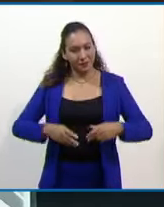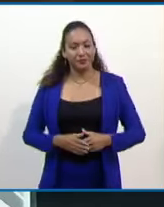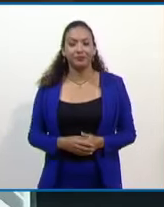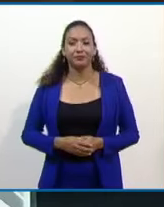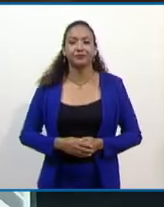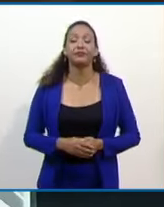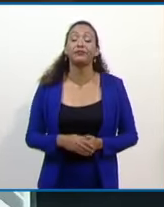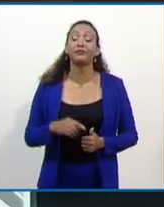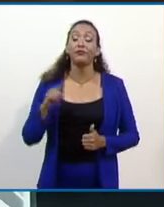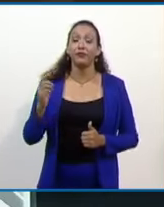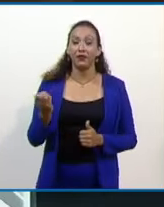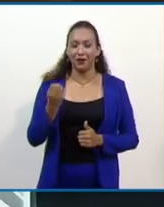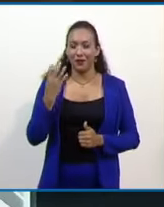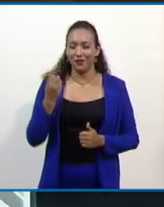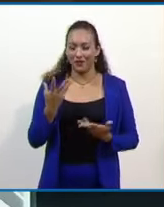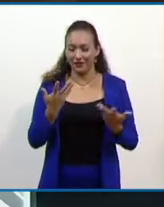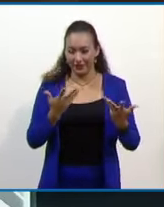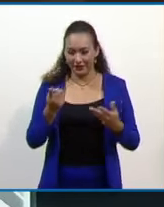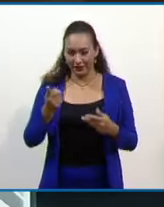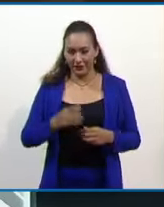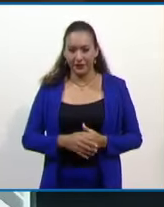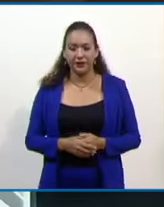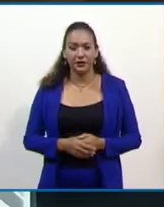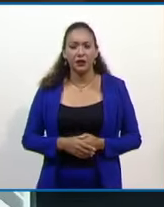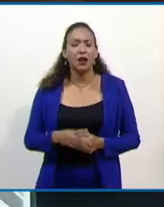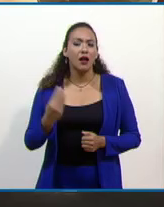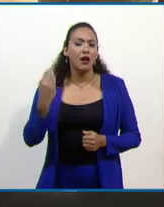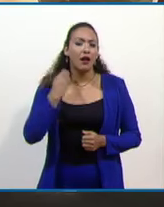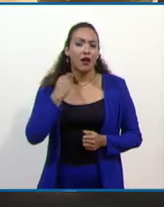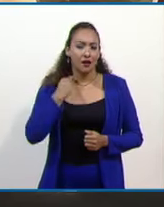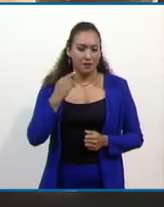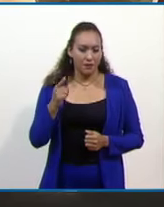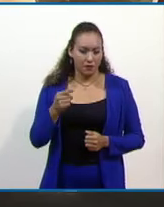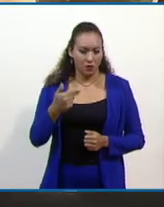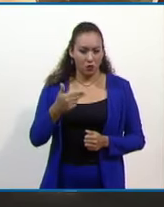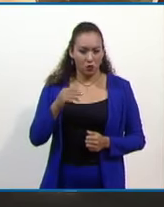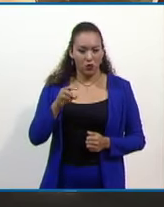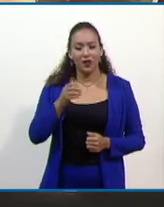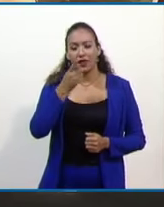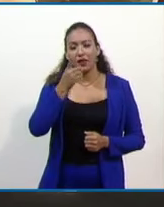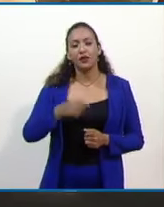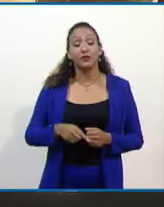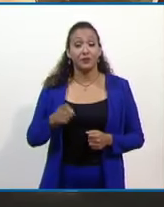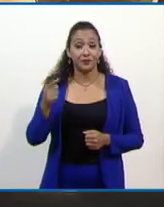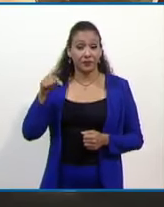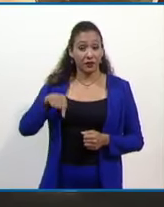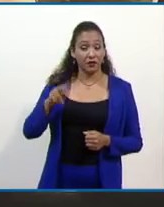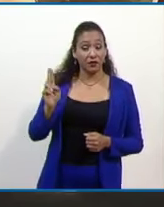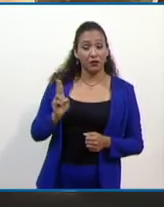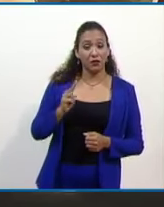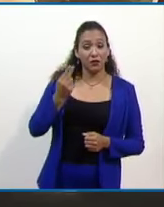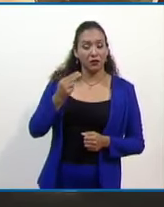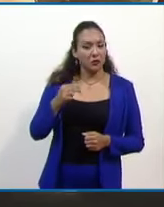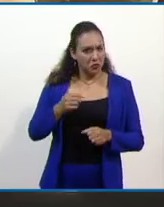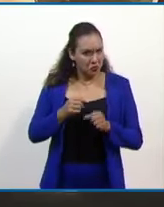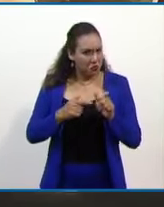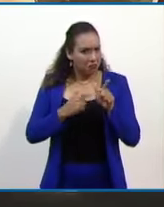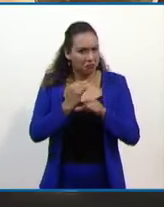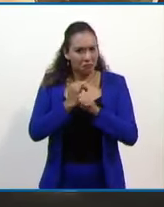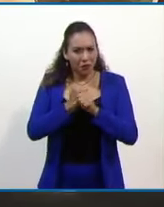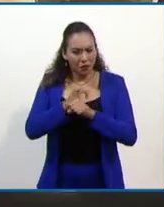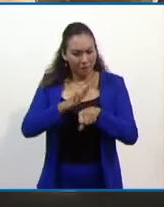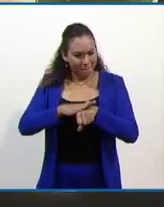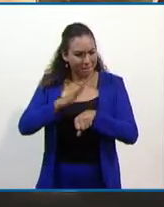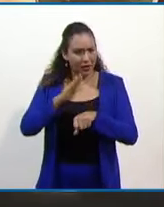los foros universitarios sobre la reforma judicial, el abogado general subrayó que desde la UNAM se dará seguimiento a otros temas